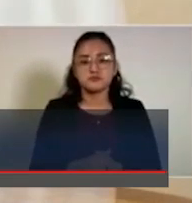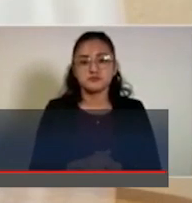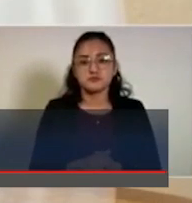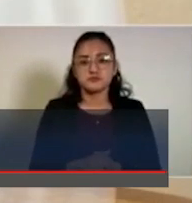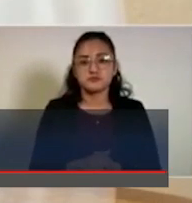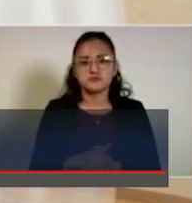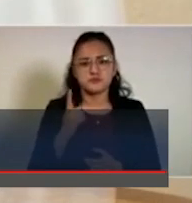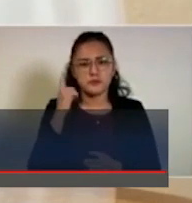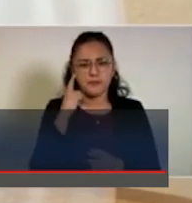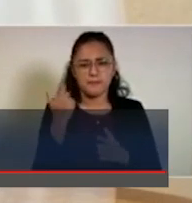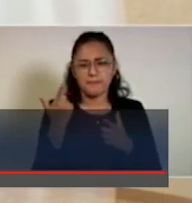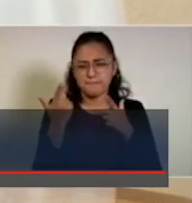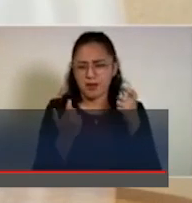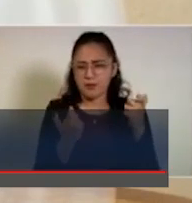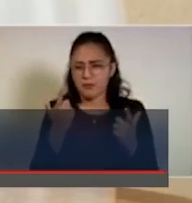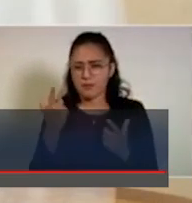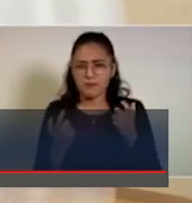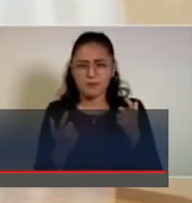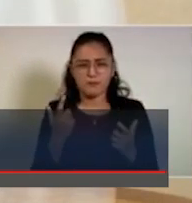y detonaciones